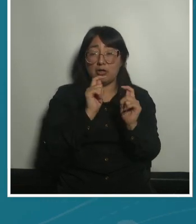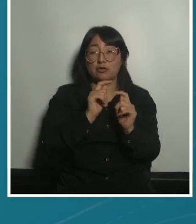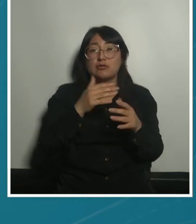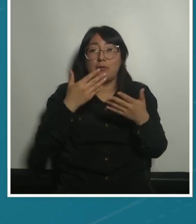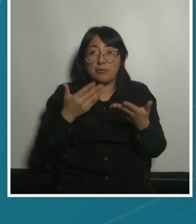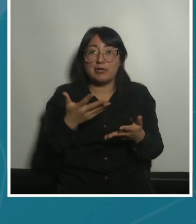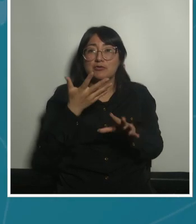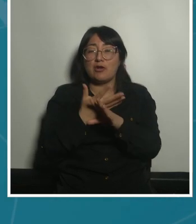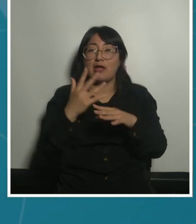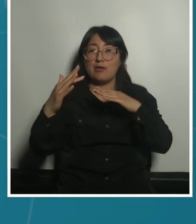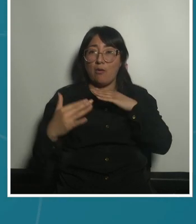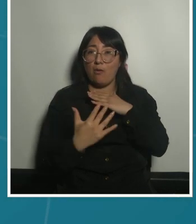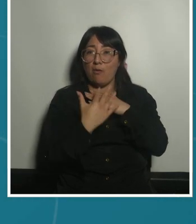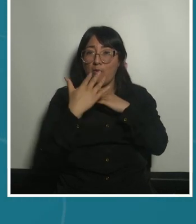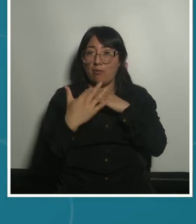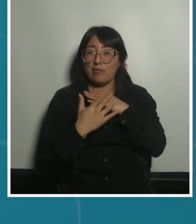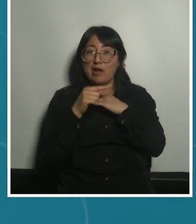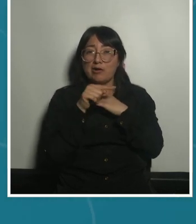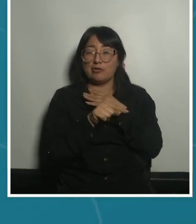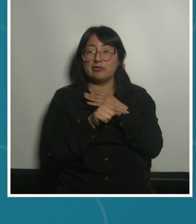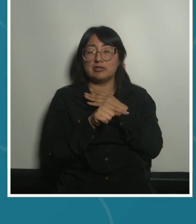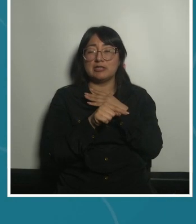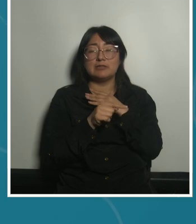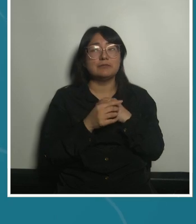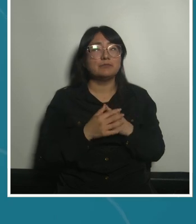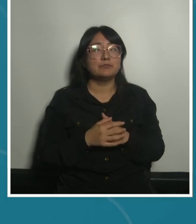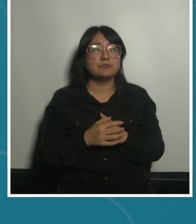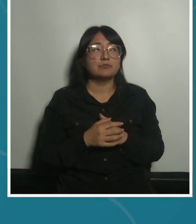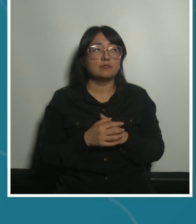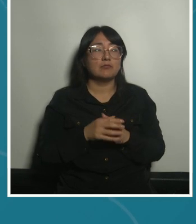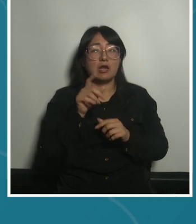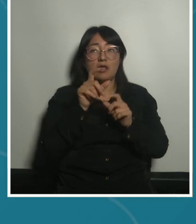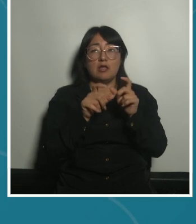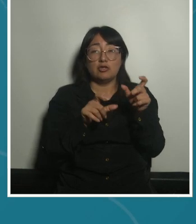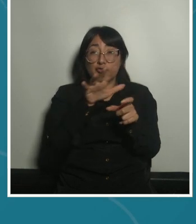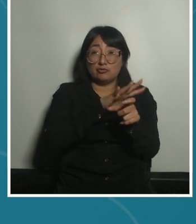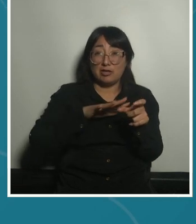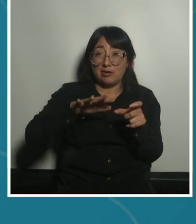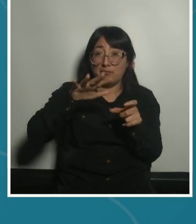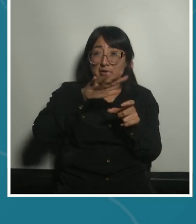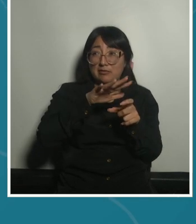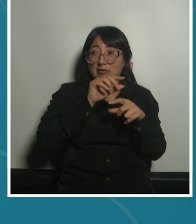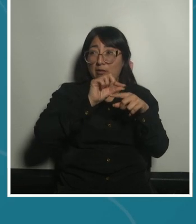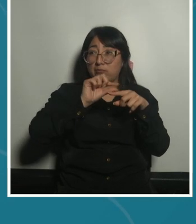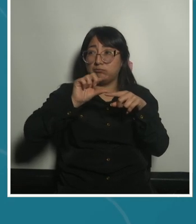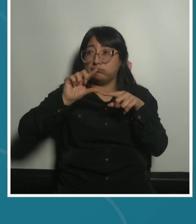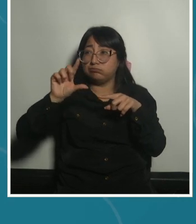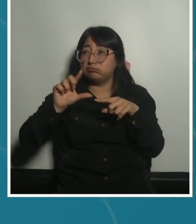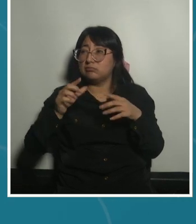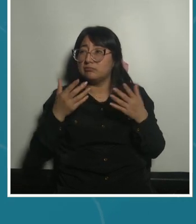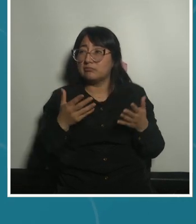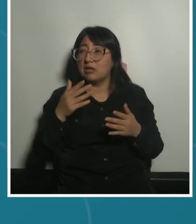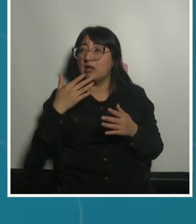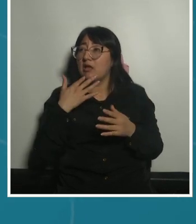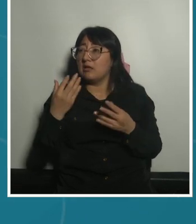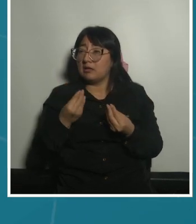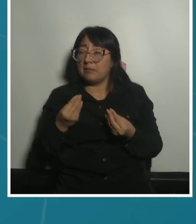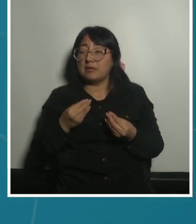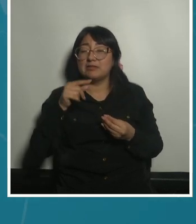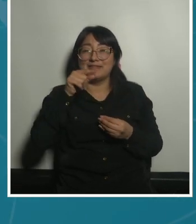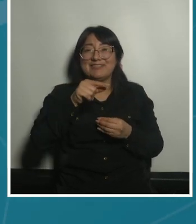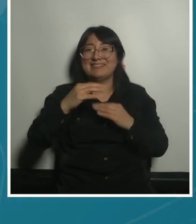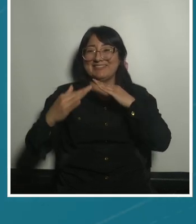costa, además de antropizada, se ha ido construyendo socialmente el riesgo. Y eso hace entonces que esta costa sea